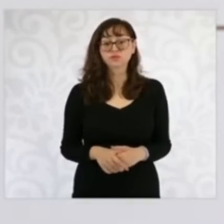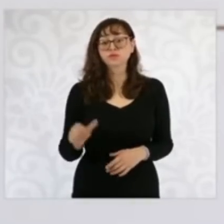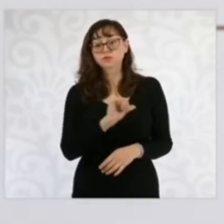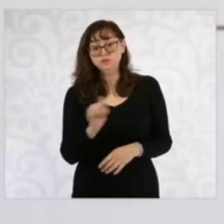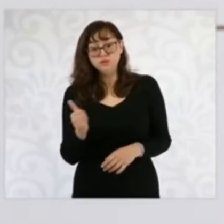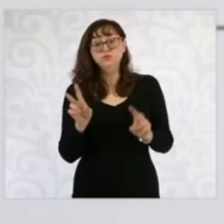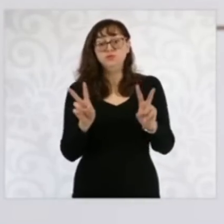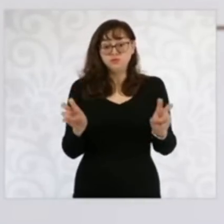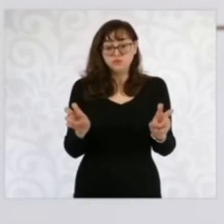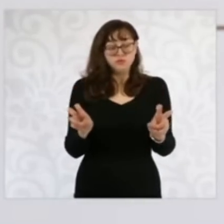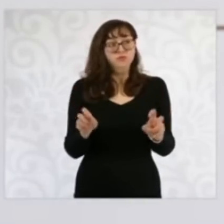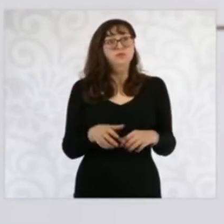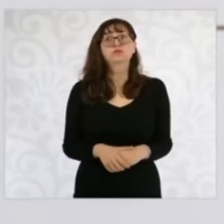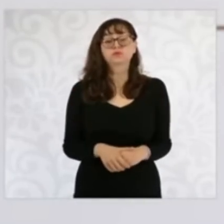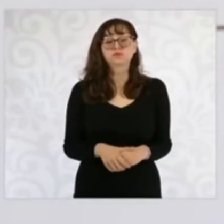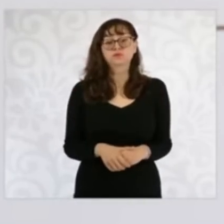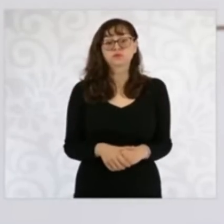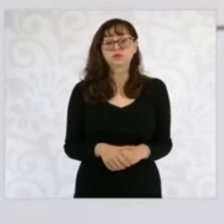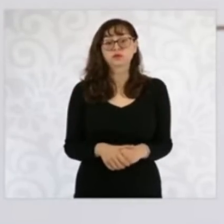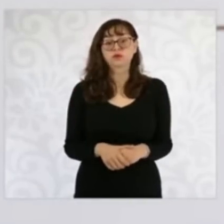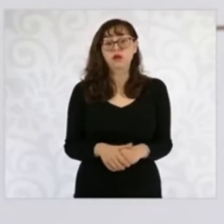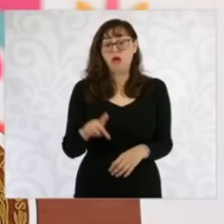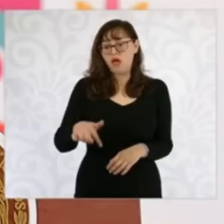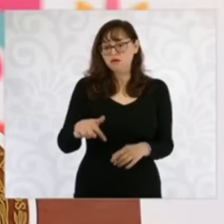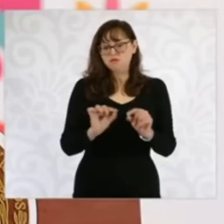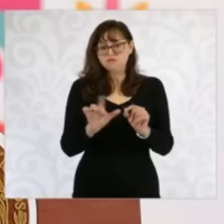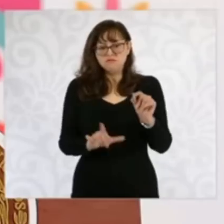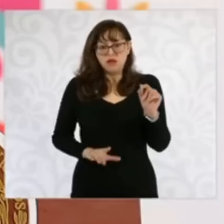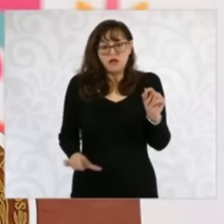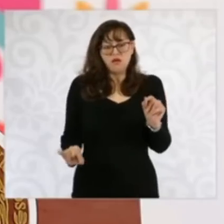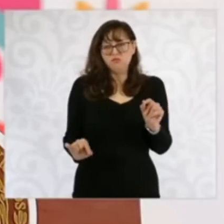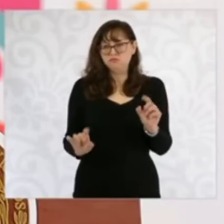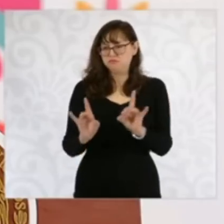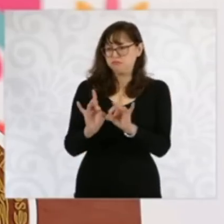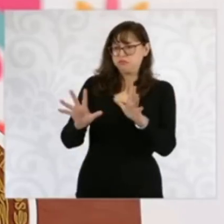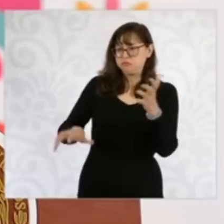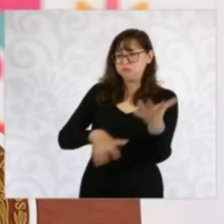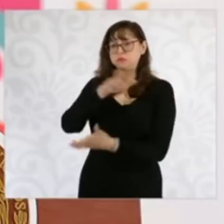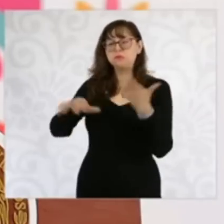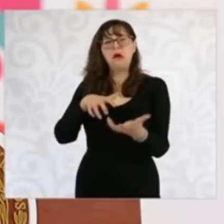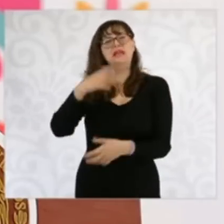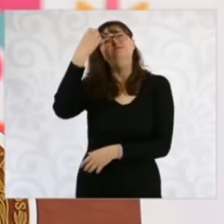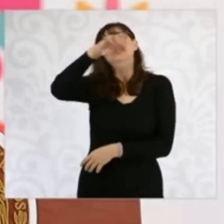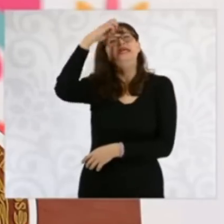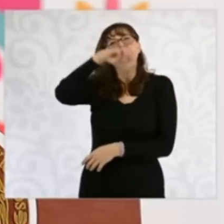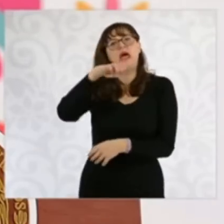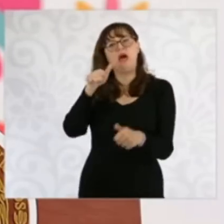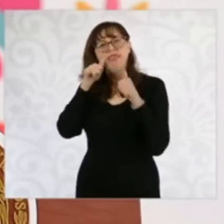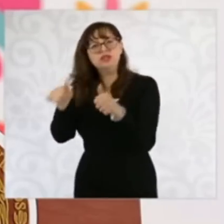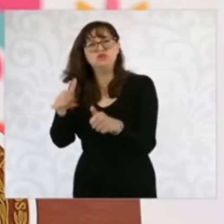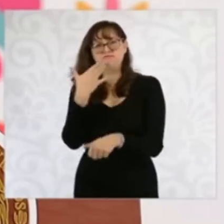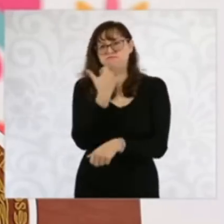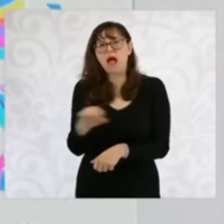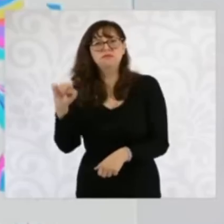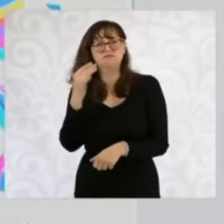pienso que México ha avanzado mucho en la atención a catástrofes de este tipo.